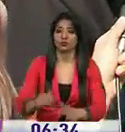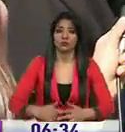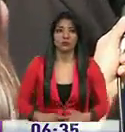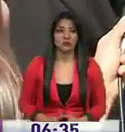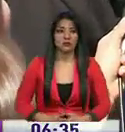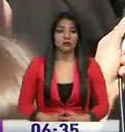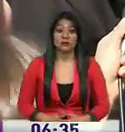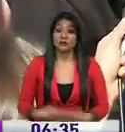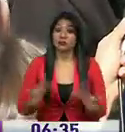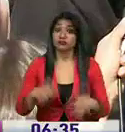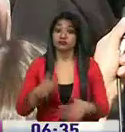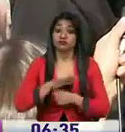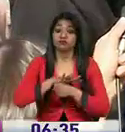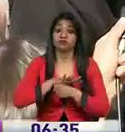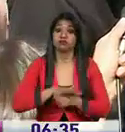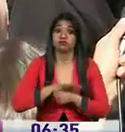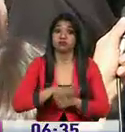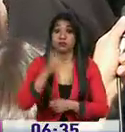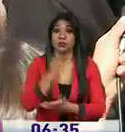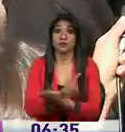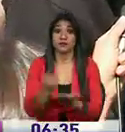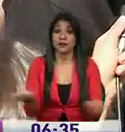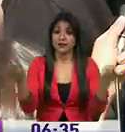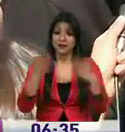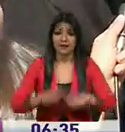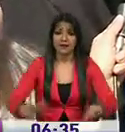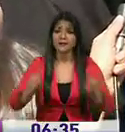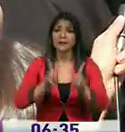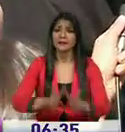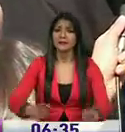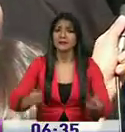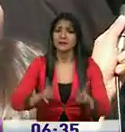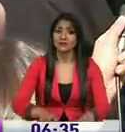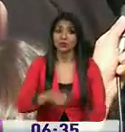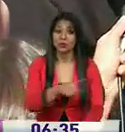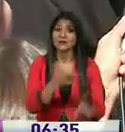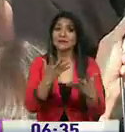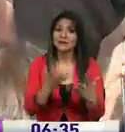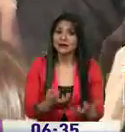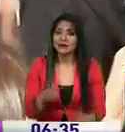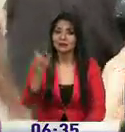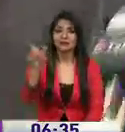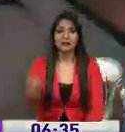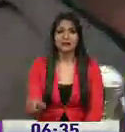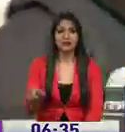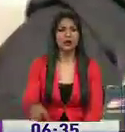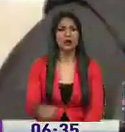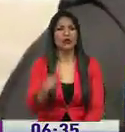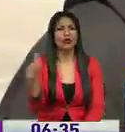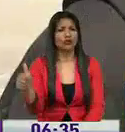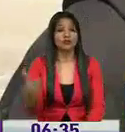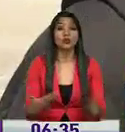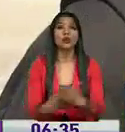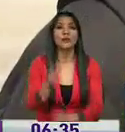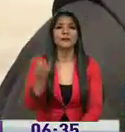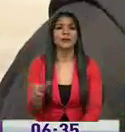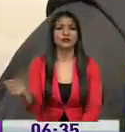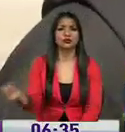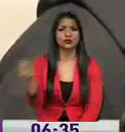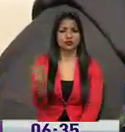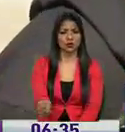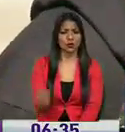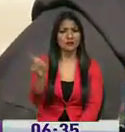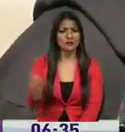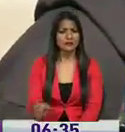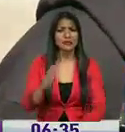frustrante porque hoy, hace una semana, terminó la instrucción fiscal. Ellos quieren vincular a una nueva persona al proceso, una persona